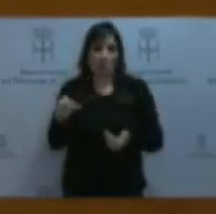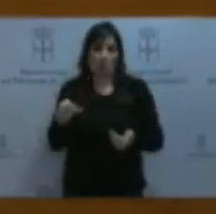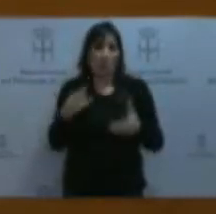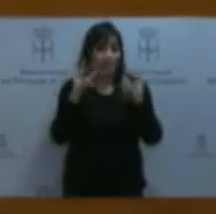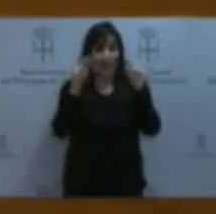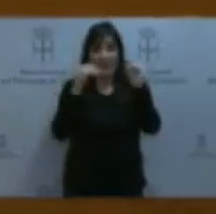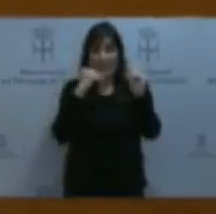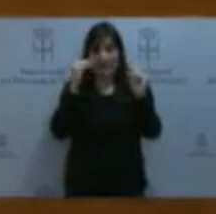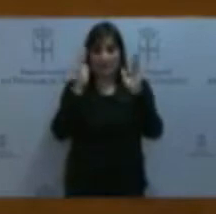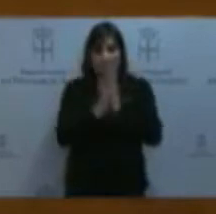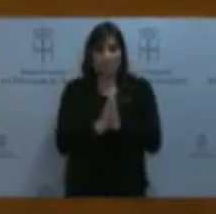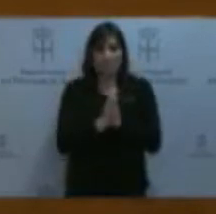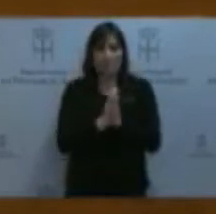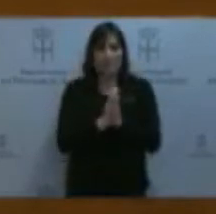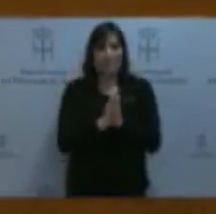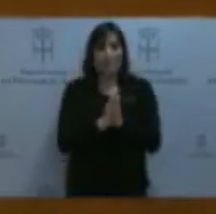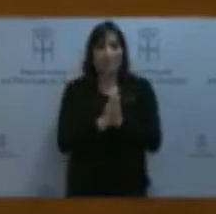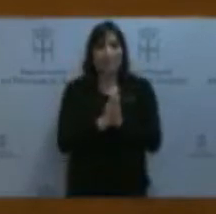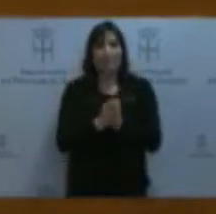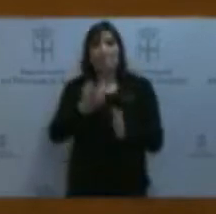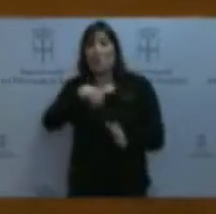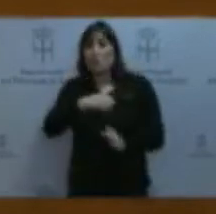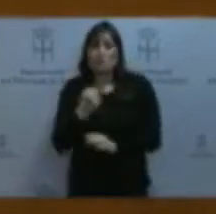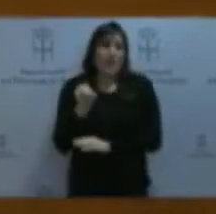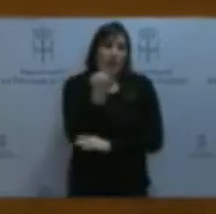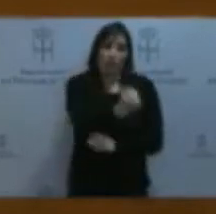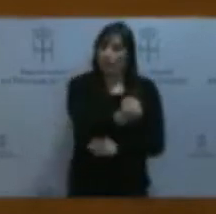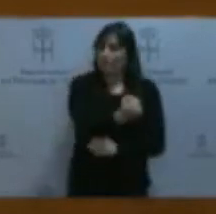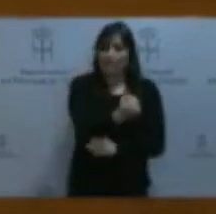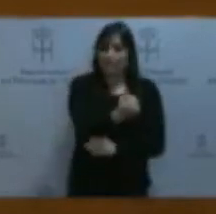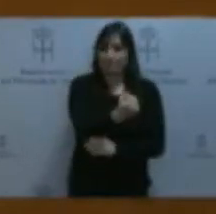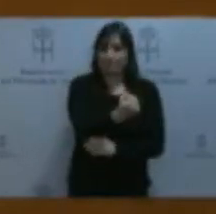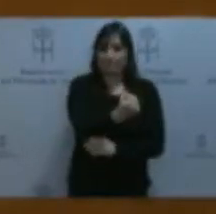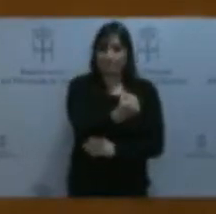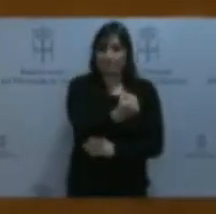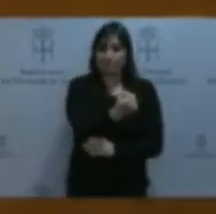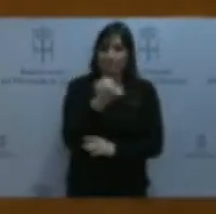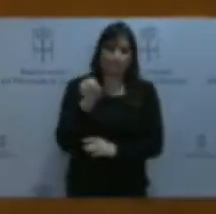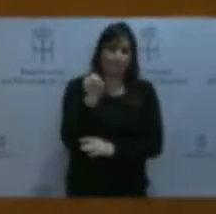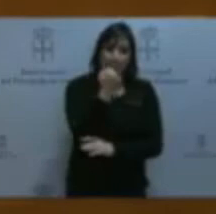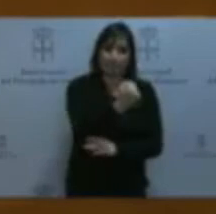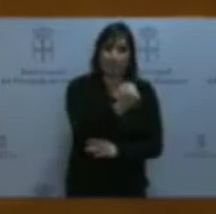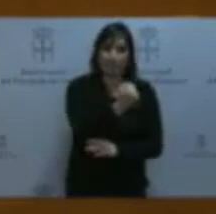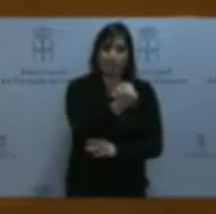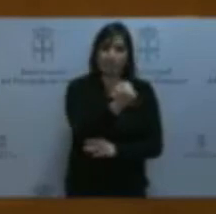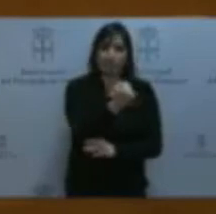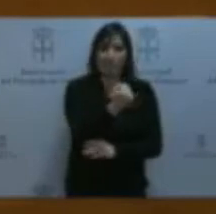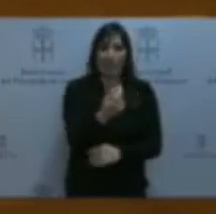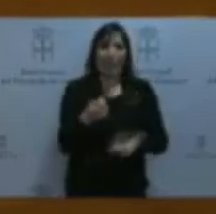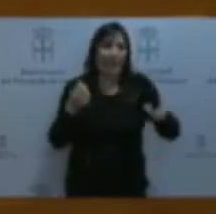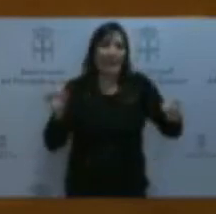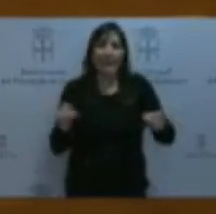No apoyaremos su iniciativa, no apoyaremos la tarifa plana y limitada a ayudas económicas